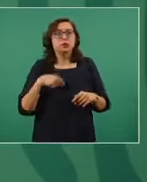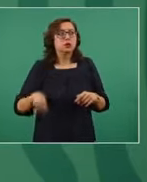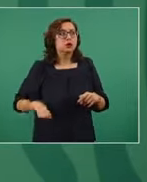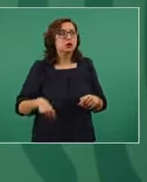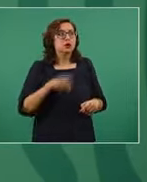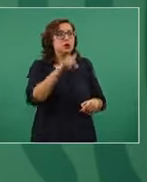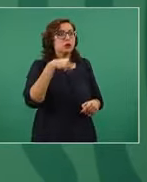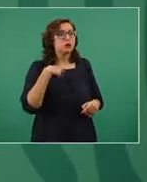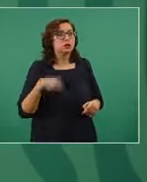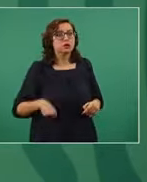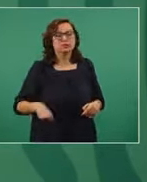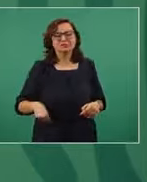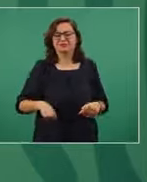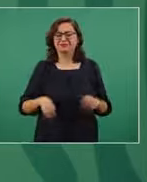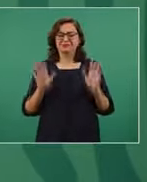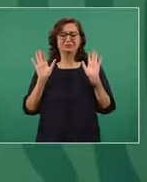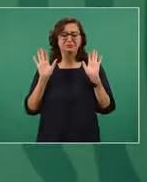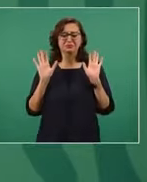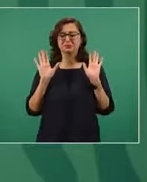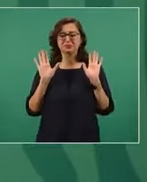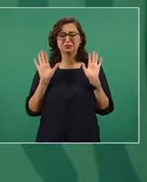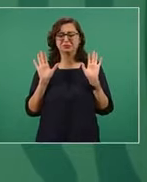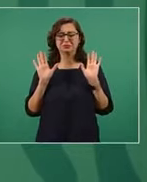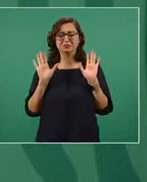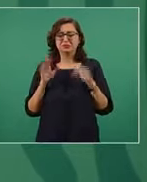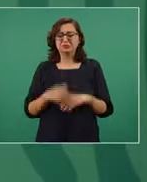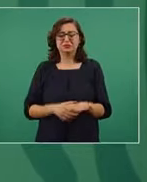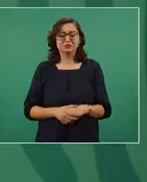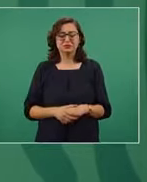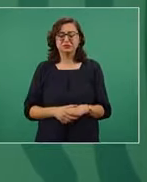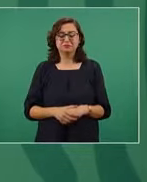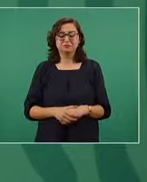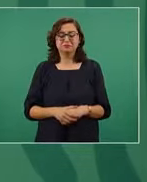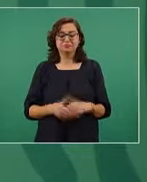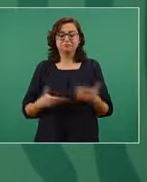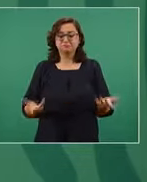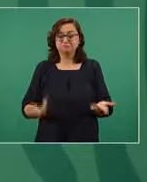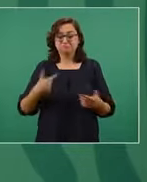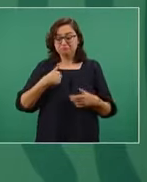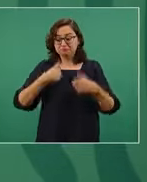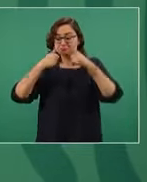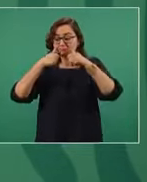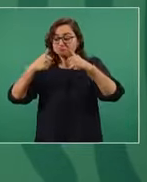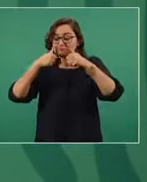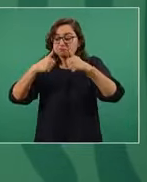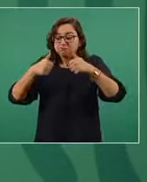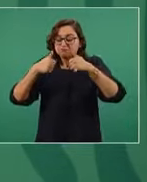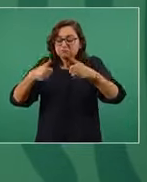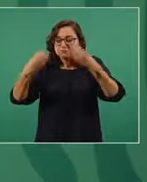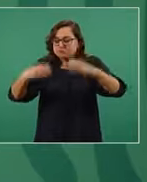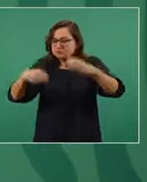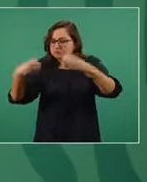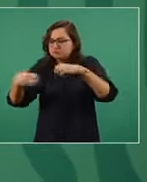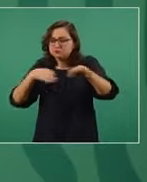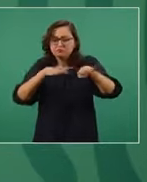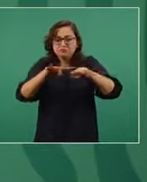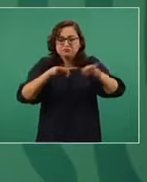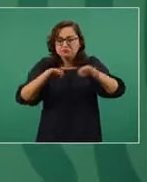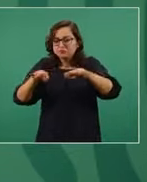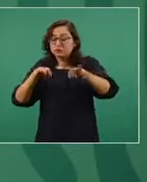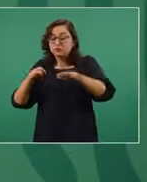Me ocupo porque es mi trabajo, pero a mí lo que me importa es la opinión del